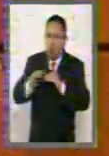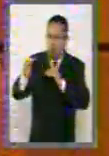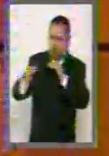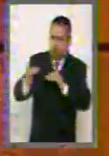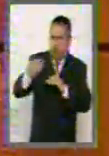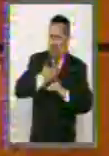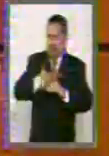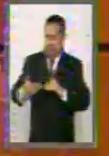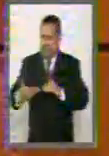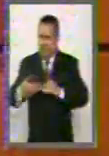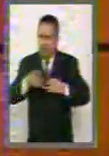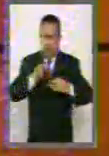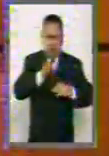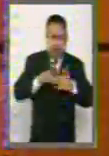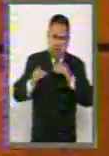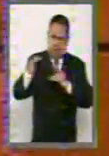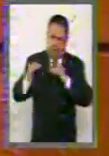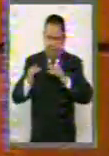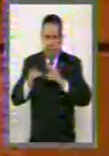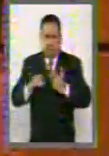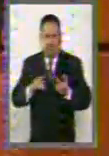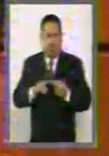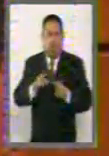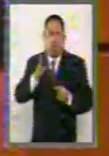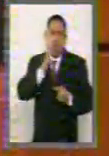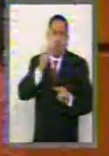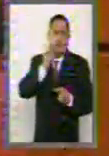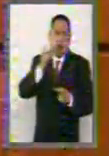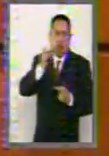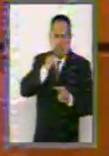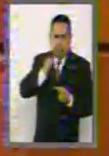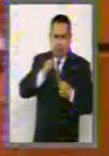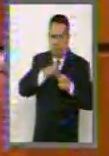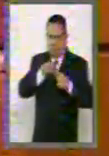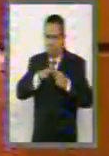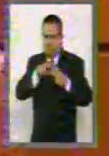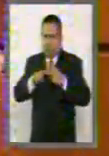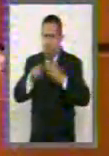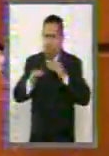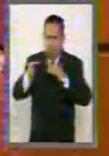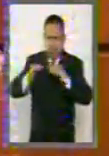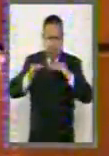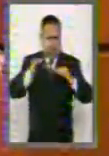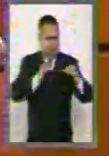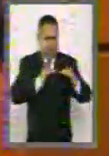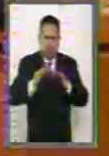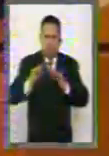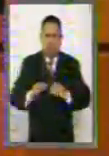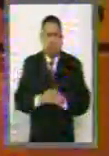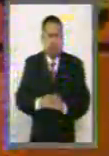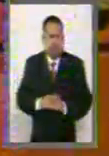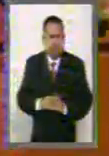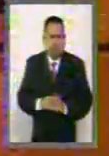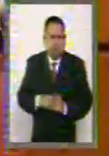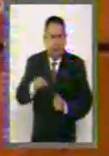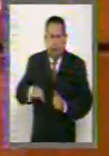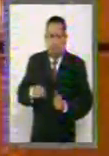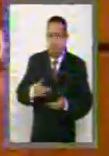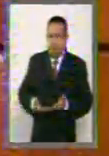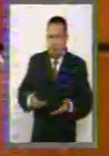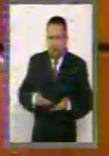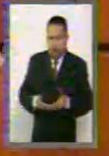del poder, del Congreso, del Poder Judicial. Aquí,